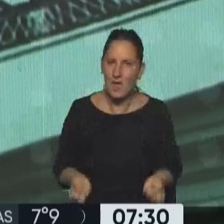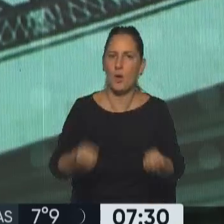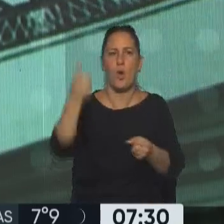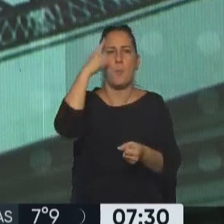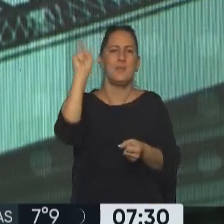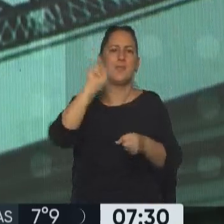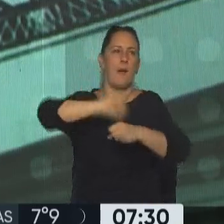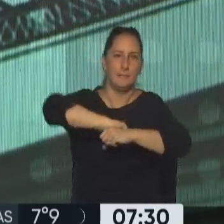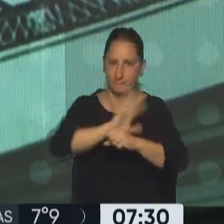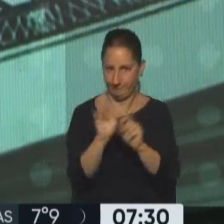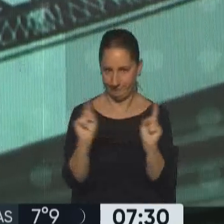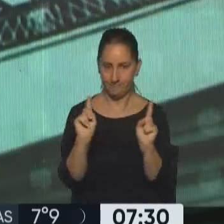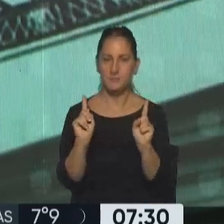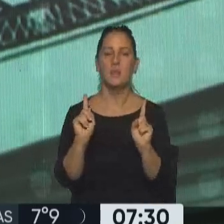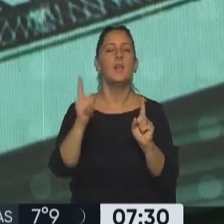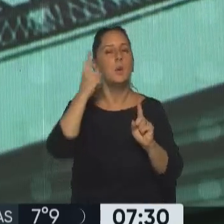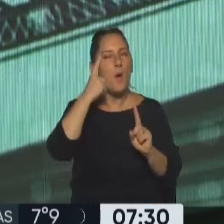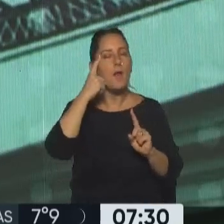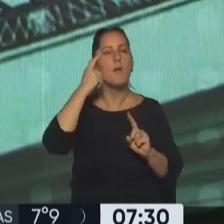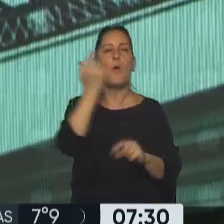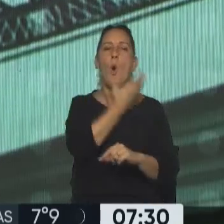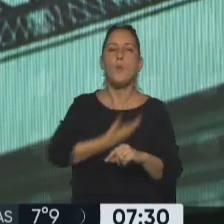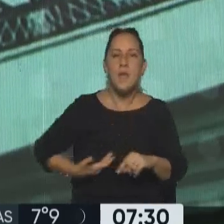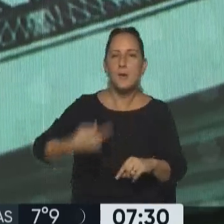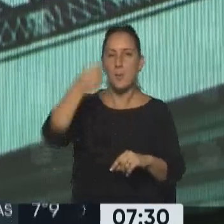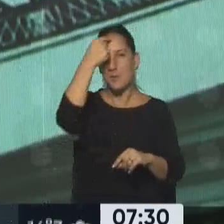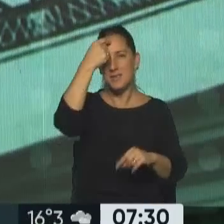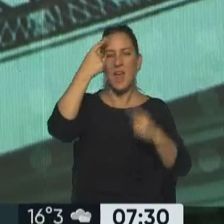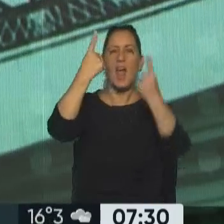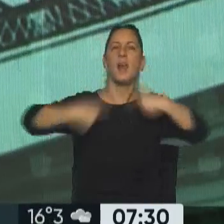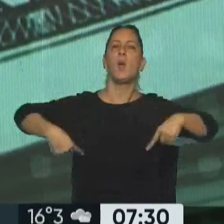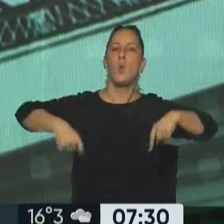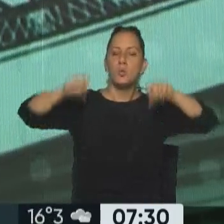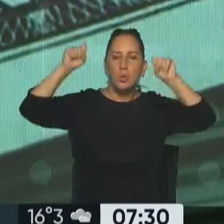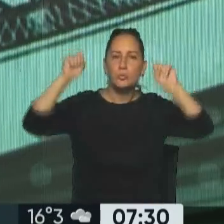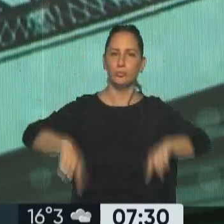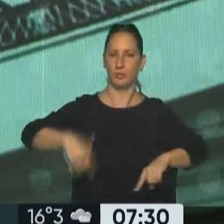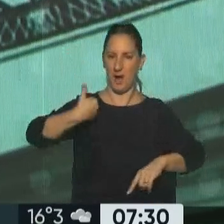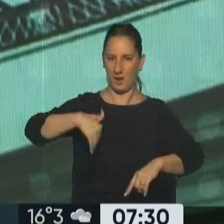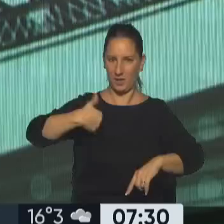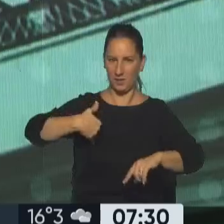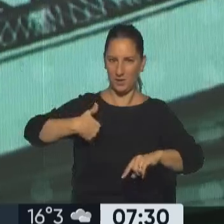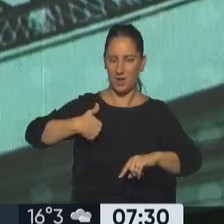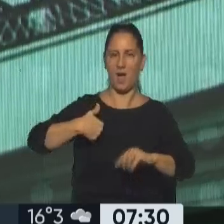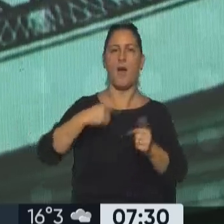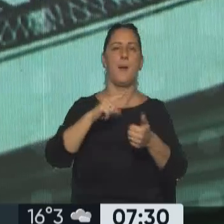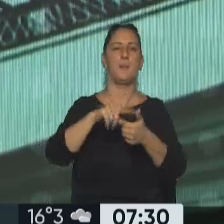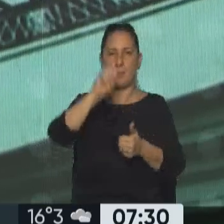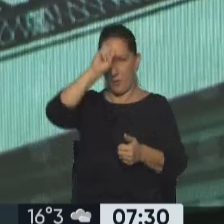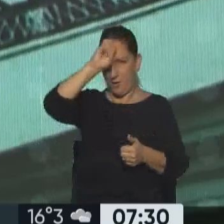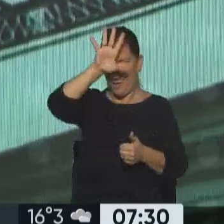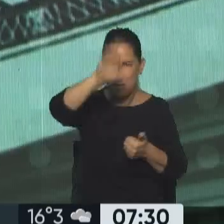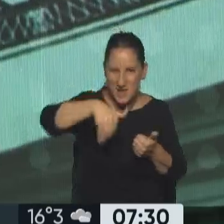Estado, de gobierno nacional, de desarrollar los que son los recursos estratégicos, y aún así, como la minería,